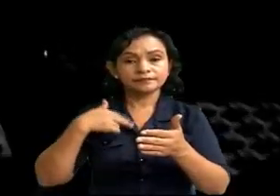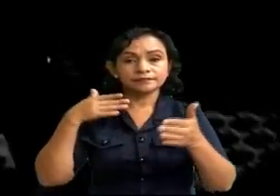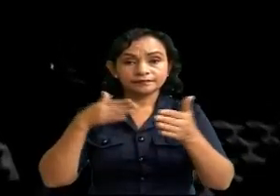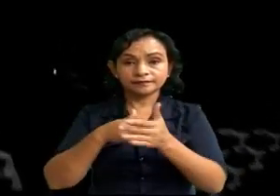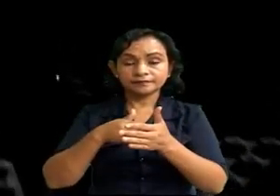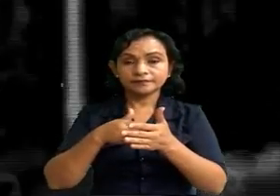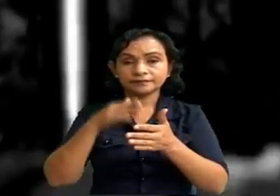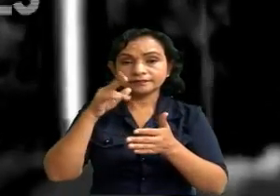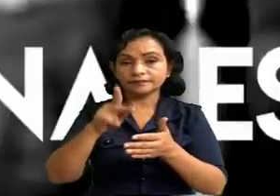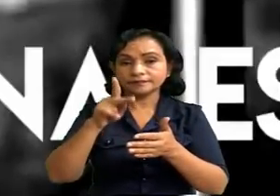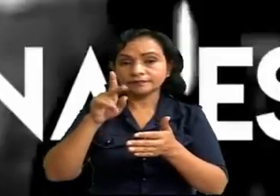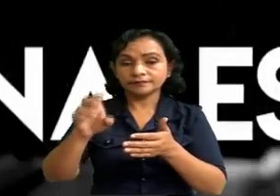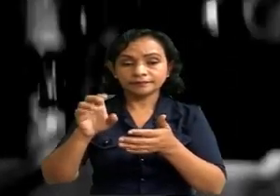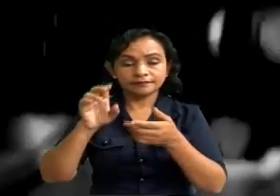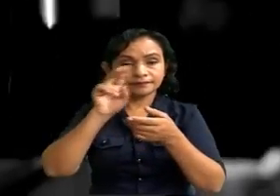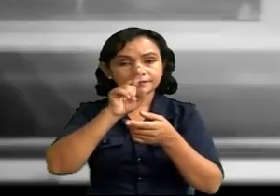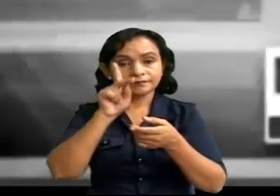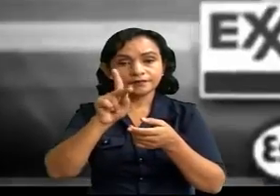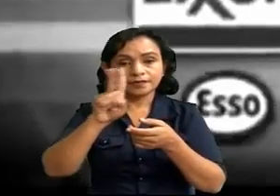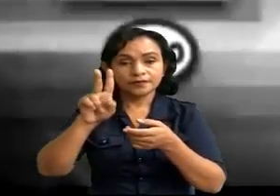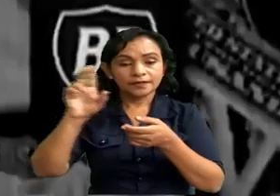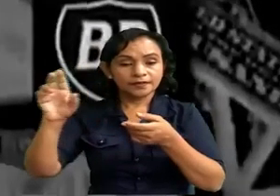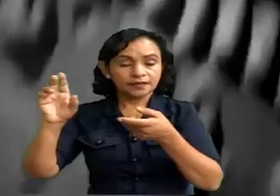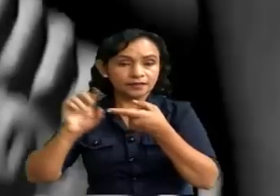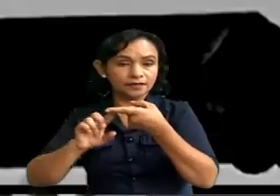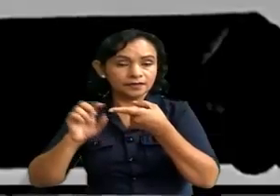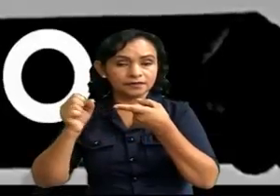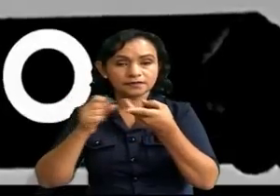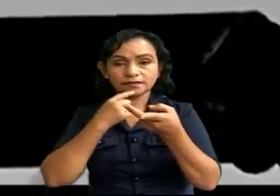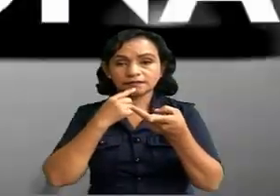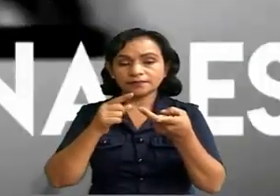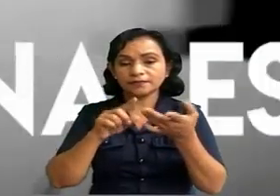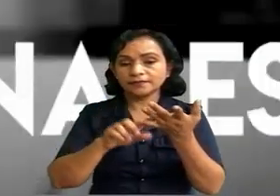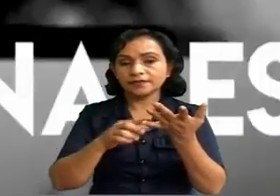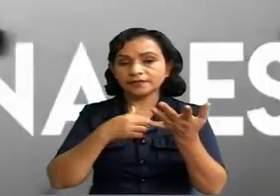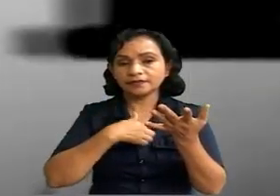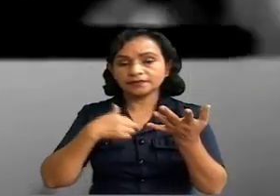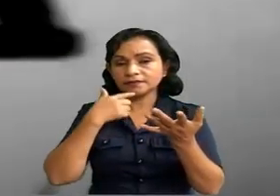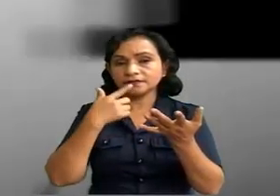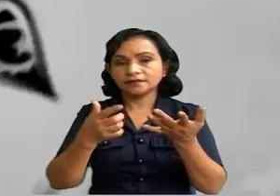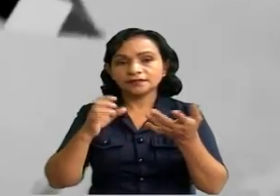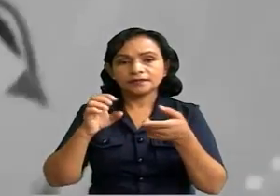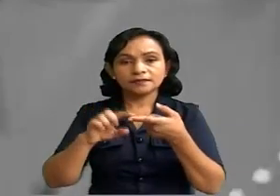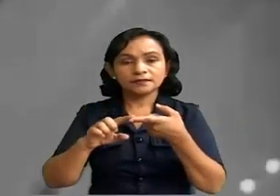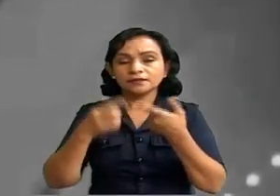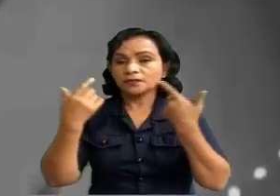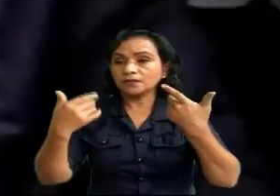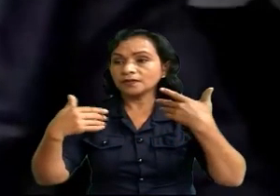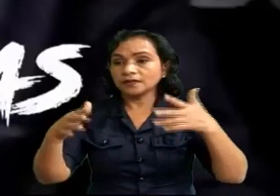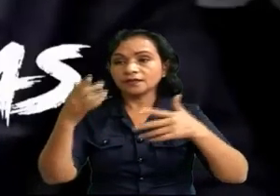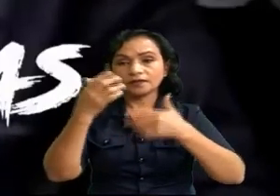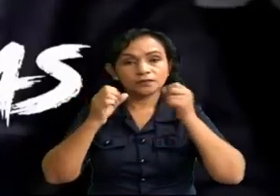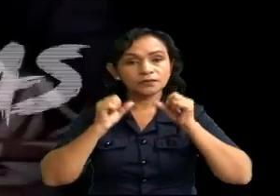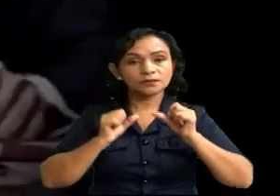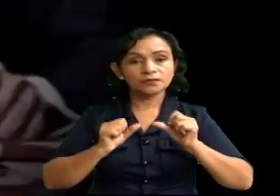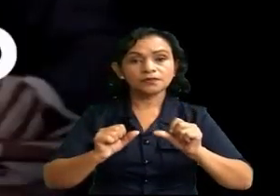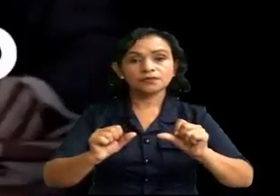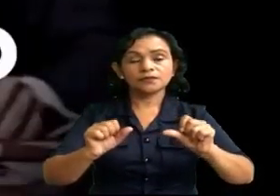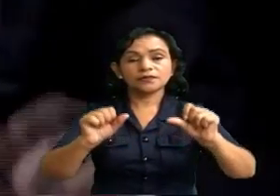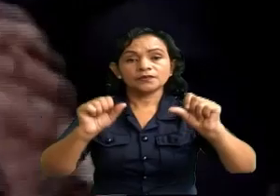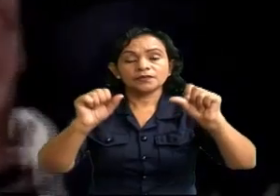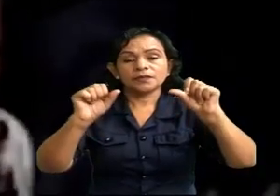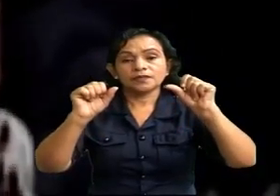era PDVSA, pero las transnacionales no. Habían liberado a las transnacionales de cualquier obligación de seguir las pautas de